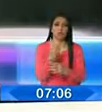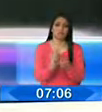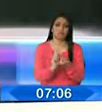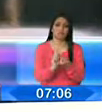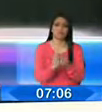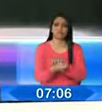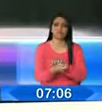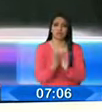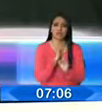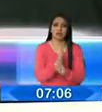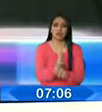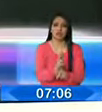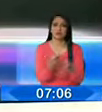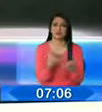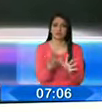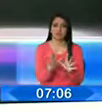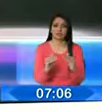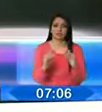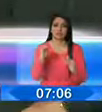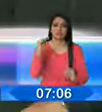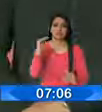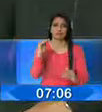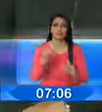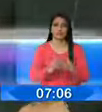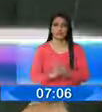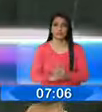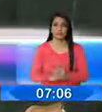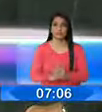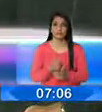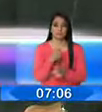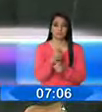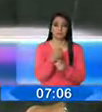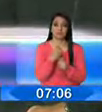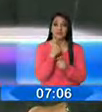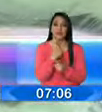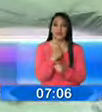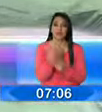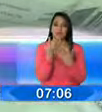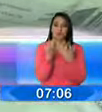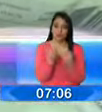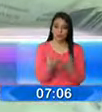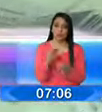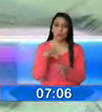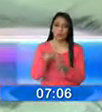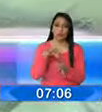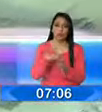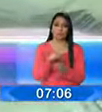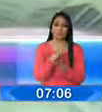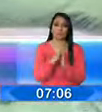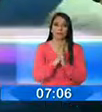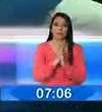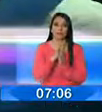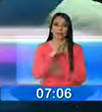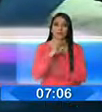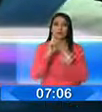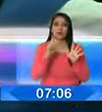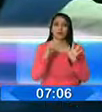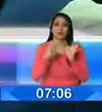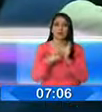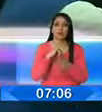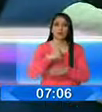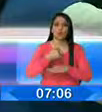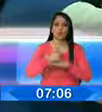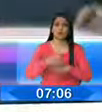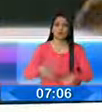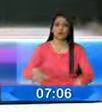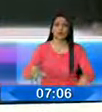totalmente las tendencias. Por lo que dice solicitar el reconteo manual de voto por voto de las más de 41.000 juntas de todo el